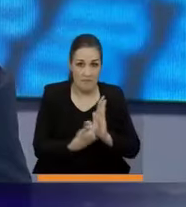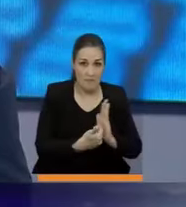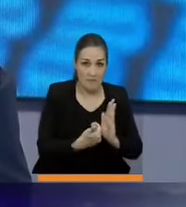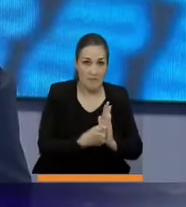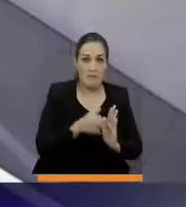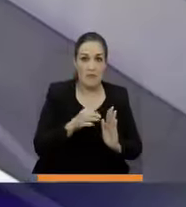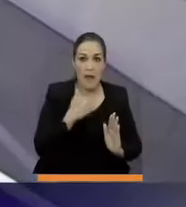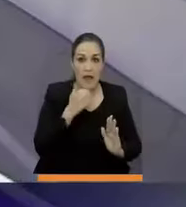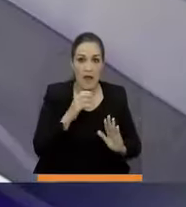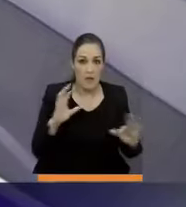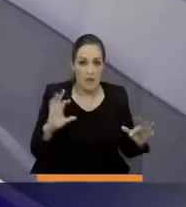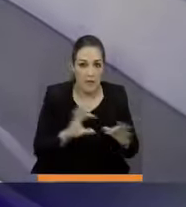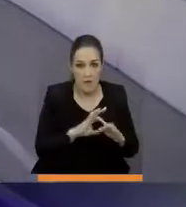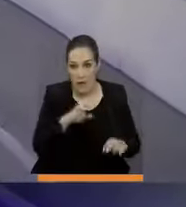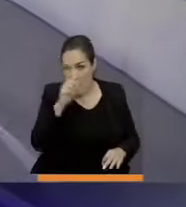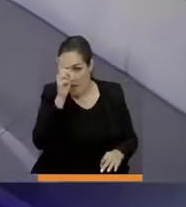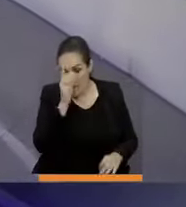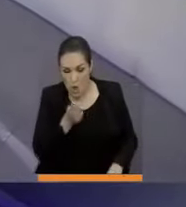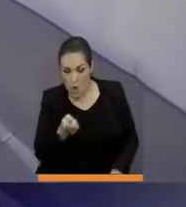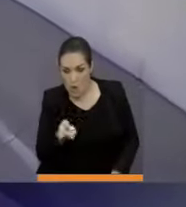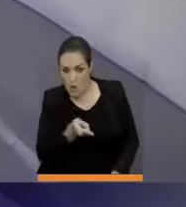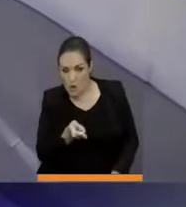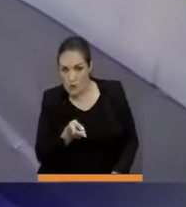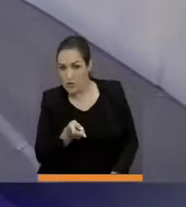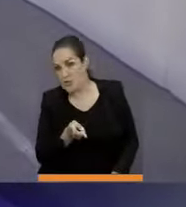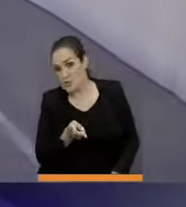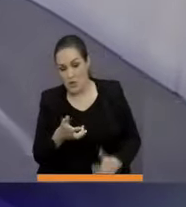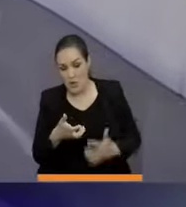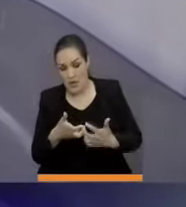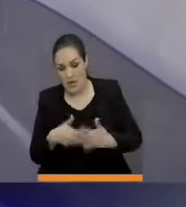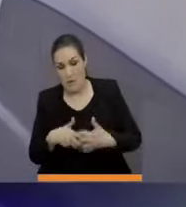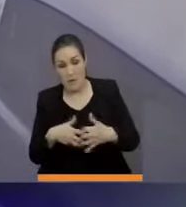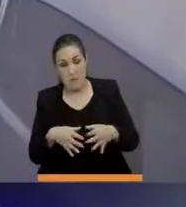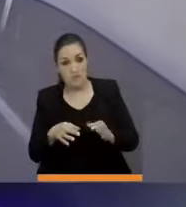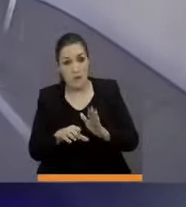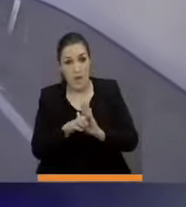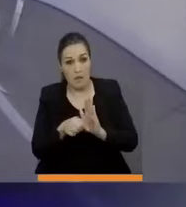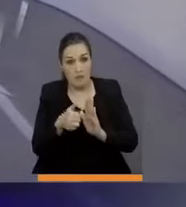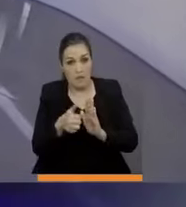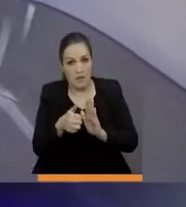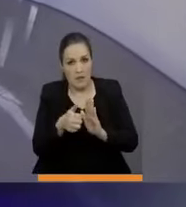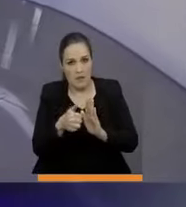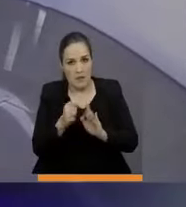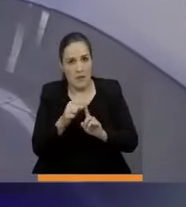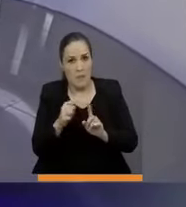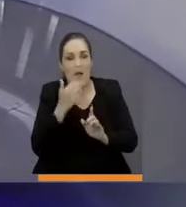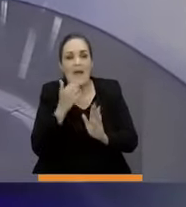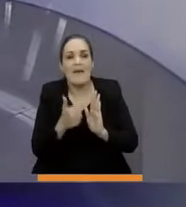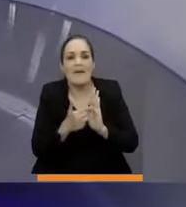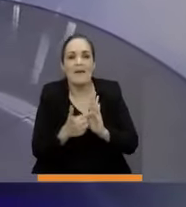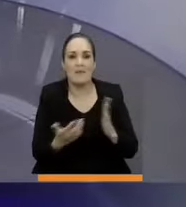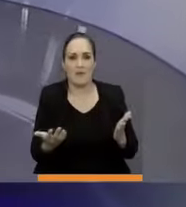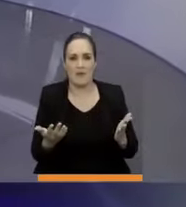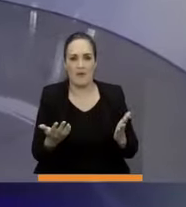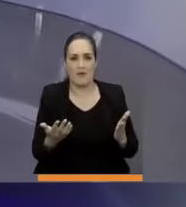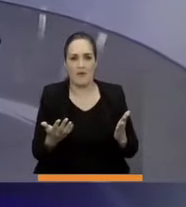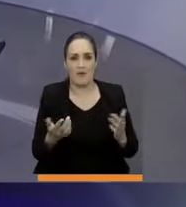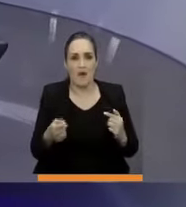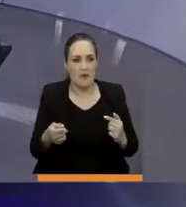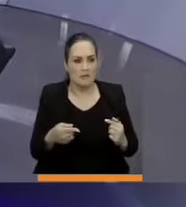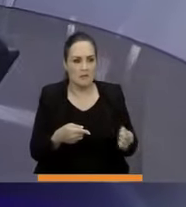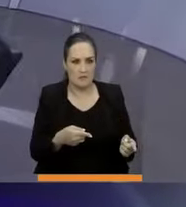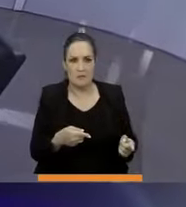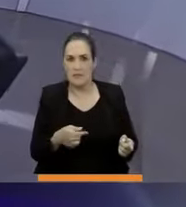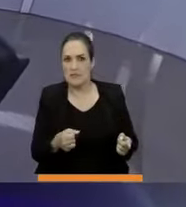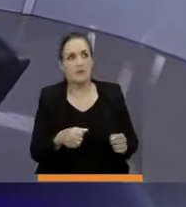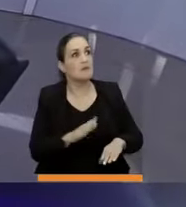hay un entramado delincuencial detrás de esta empresa legalmente constituida, pero eso es un ejemplo que hemos venido denunciando desde